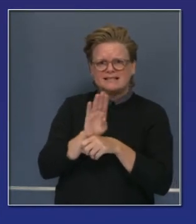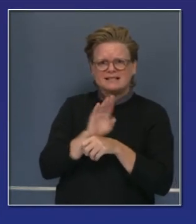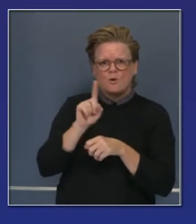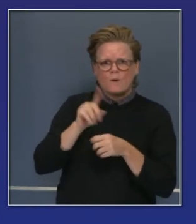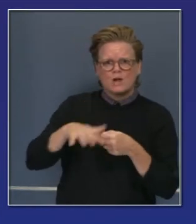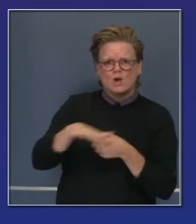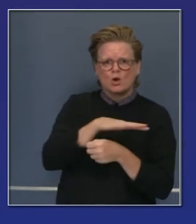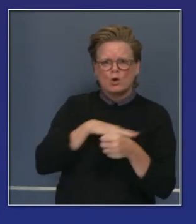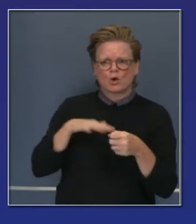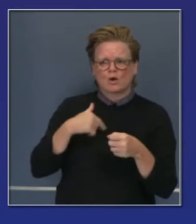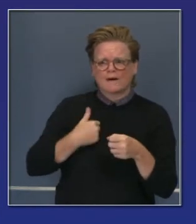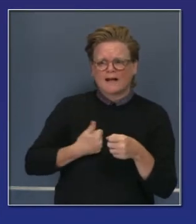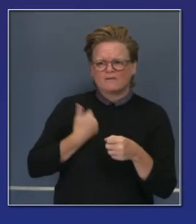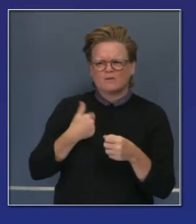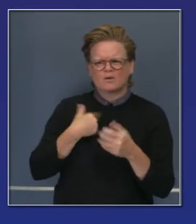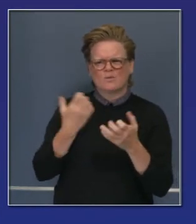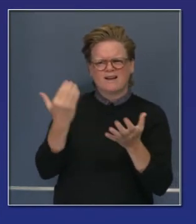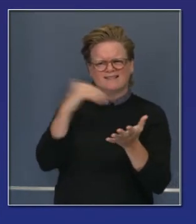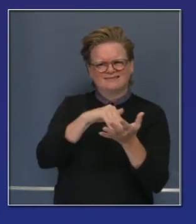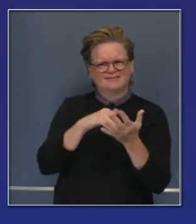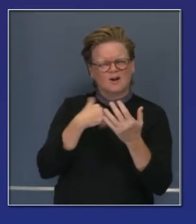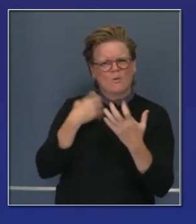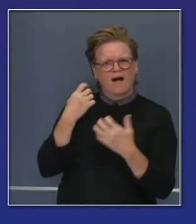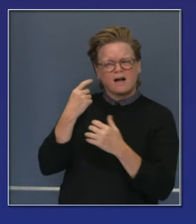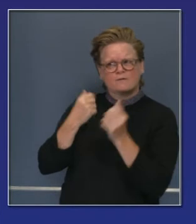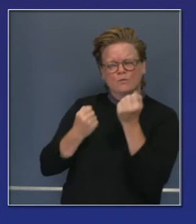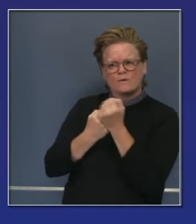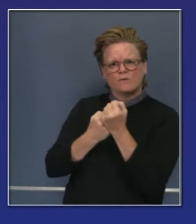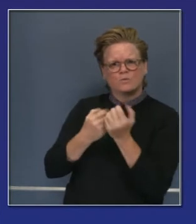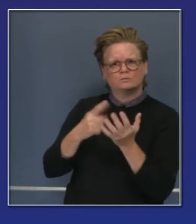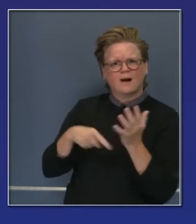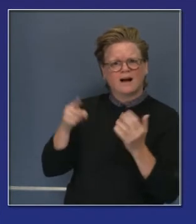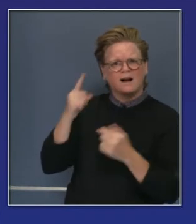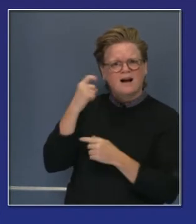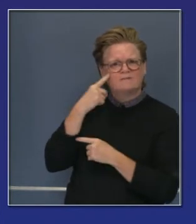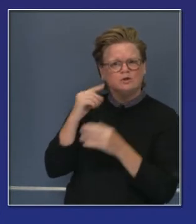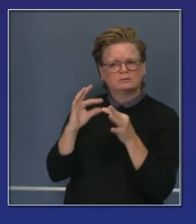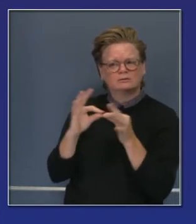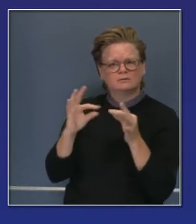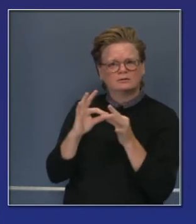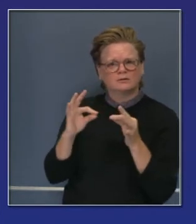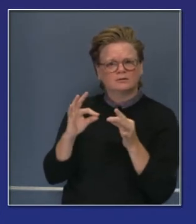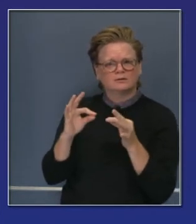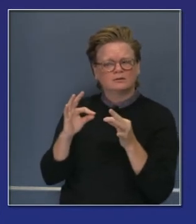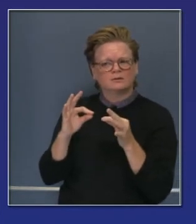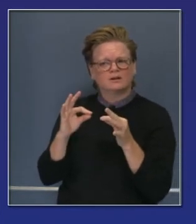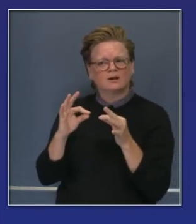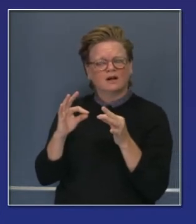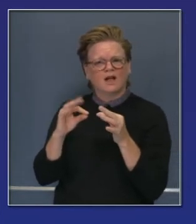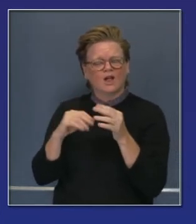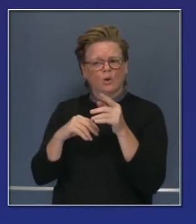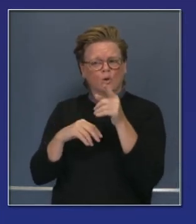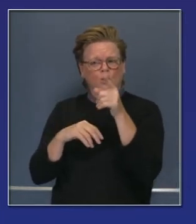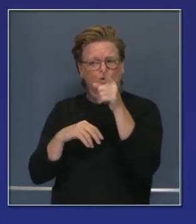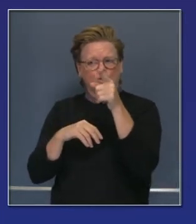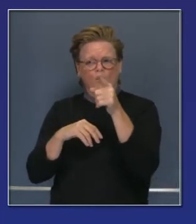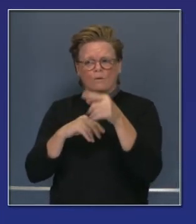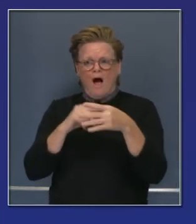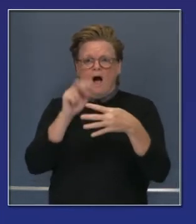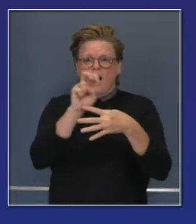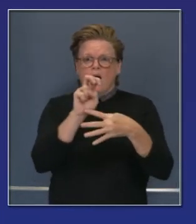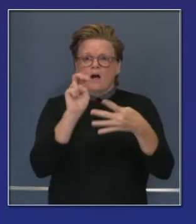esto, quiero reiterar algunos puntos que hizo el gobernador. Para comenzar, los condados estarán